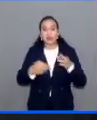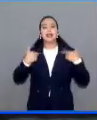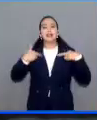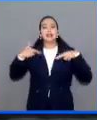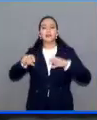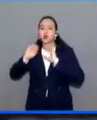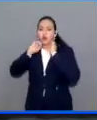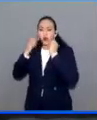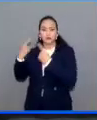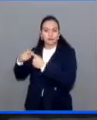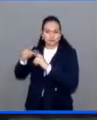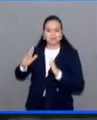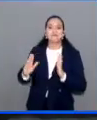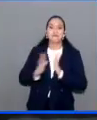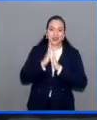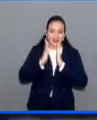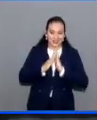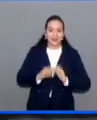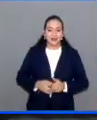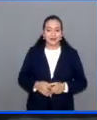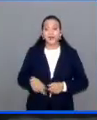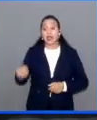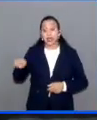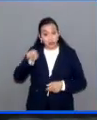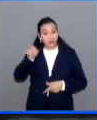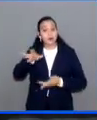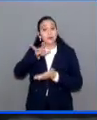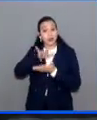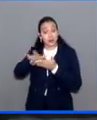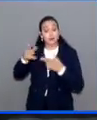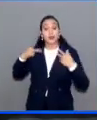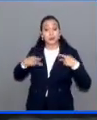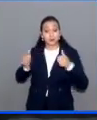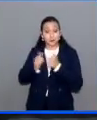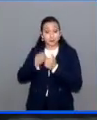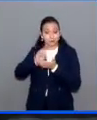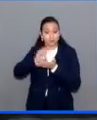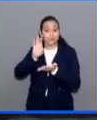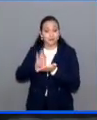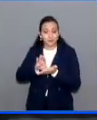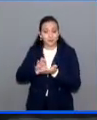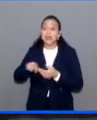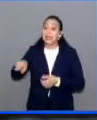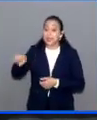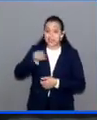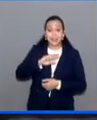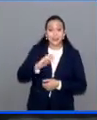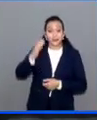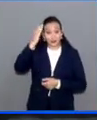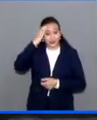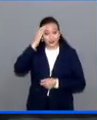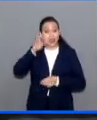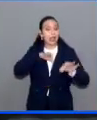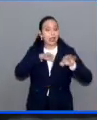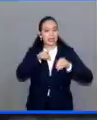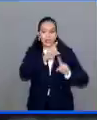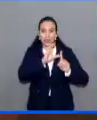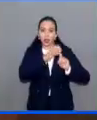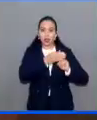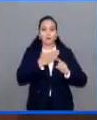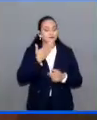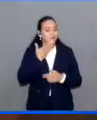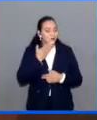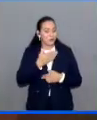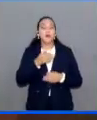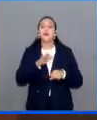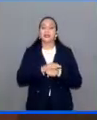sociedad civil que brindan apoyo a personas con discapacidad y que reconocieron el trabajo de la Comisión de Derechos Humanos de la